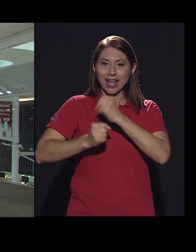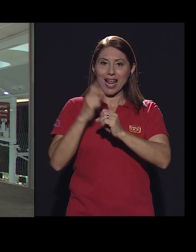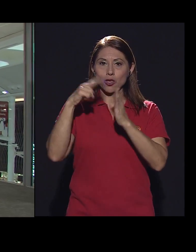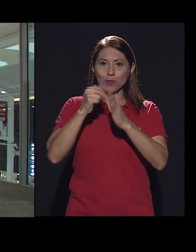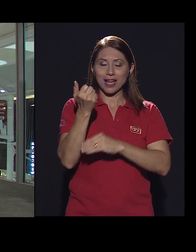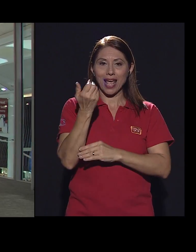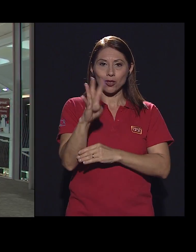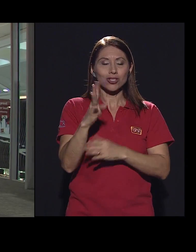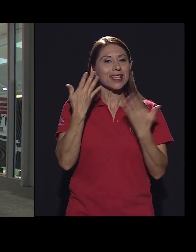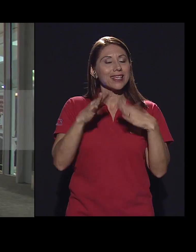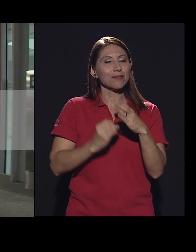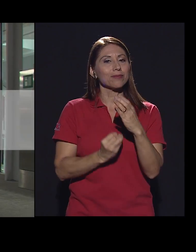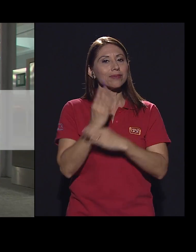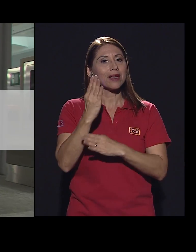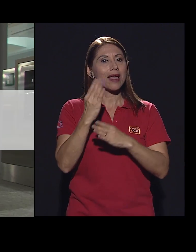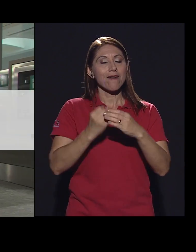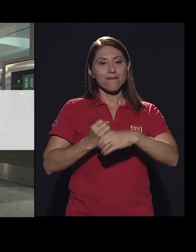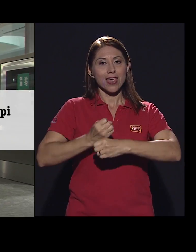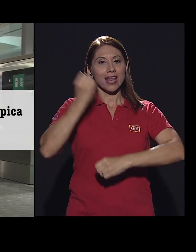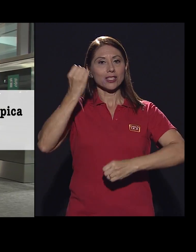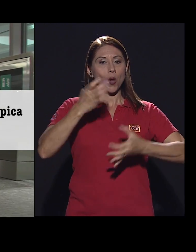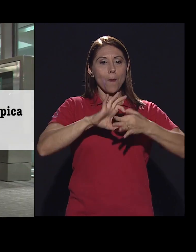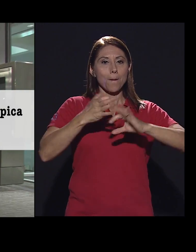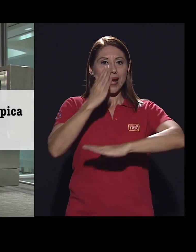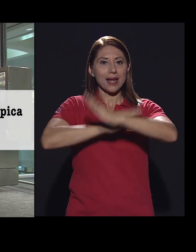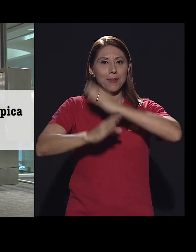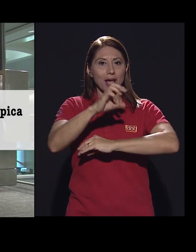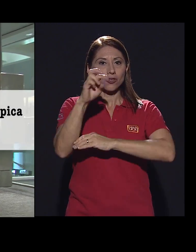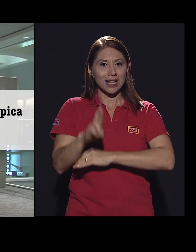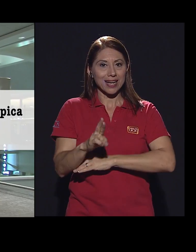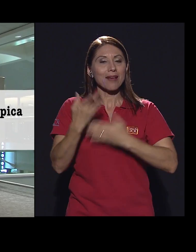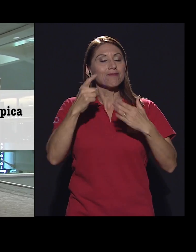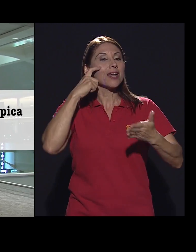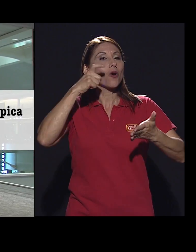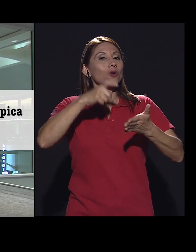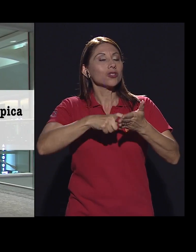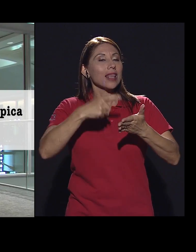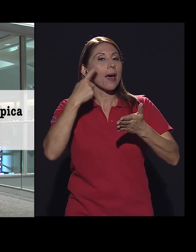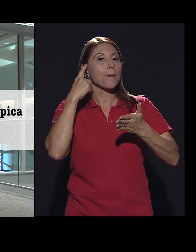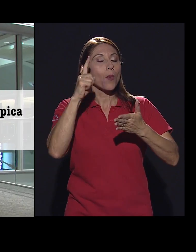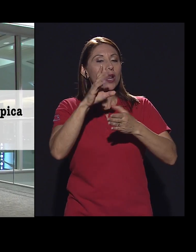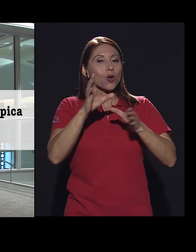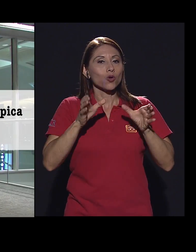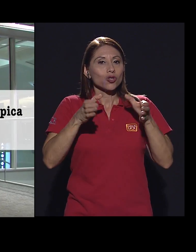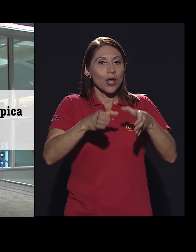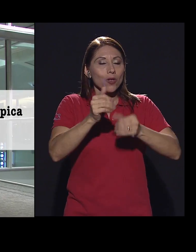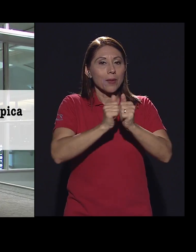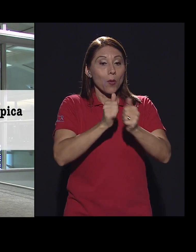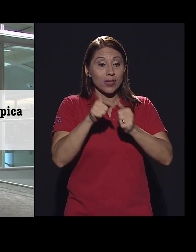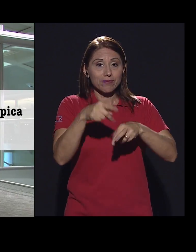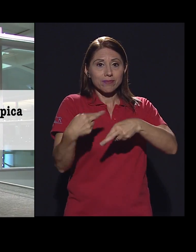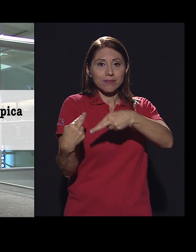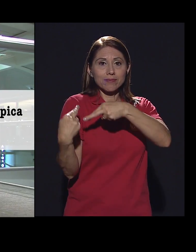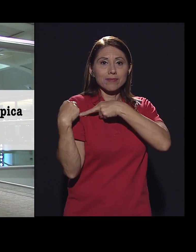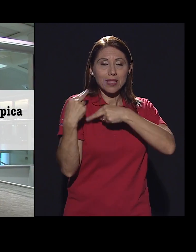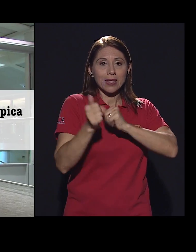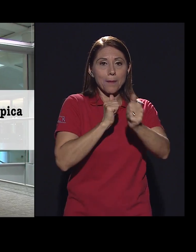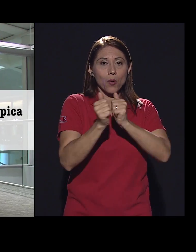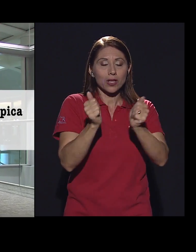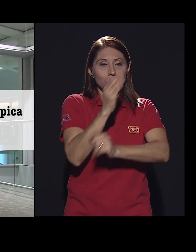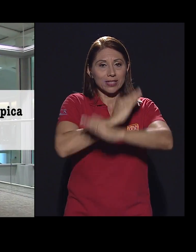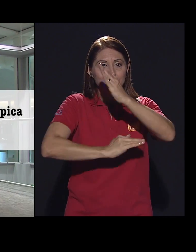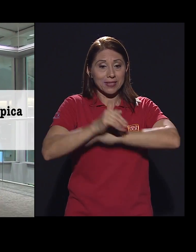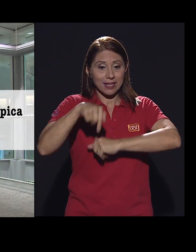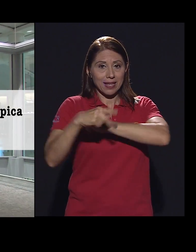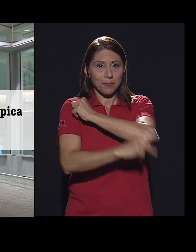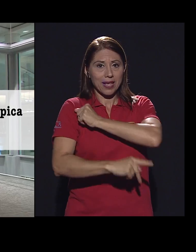2014 se crea la Federación Paralímpica de Costa Rica, entidad reconocida por el Consejo del Deporte como la entidad encargada del deporte paralímpico en el